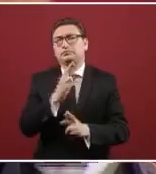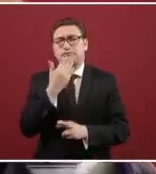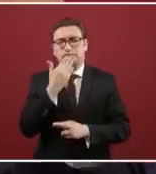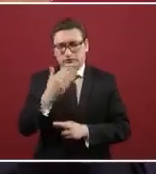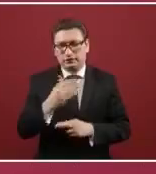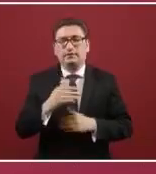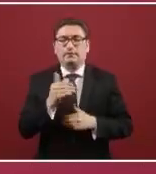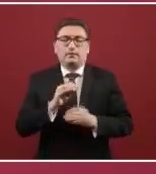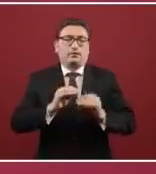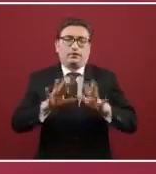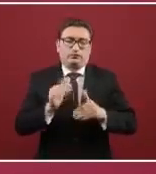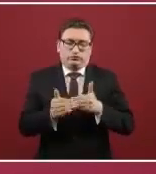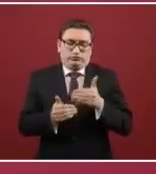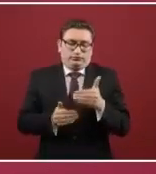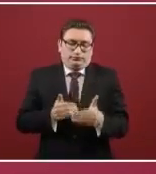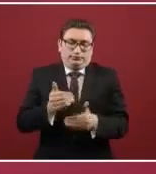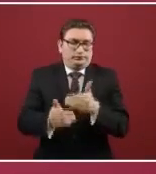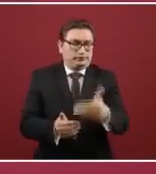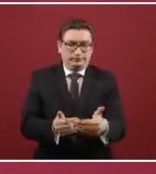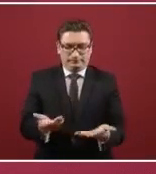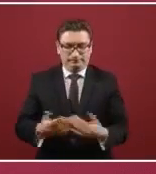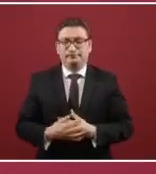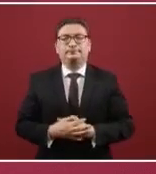Más es un proceso.